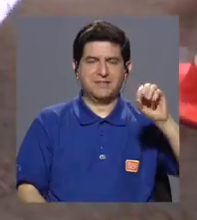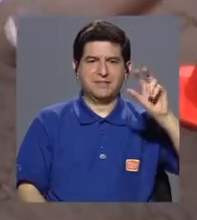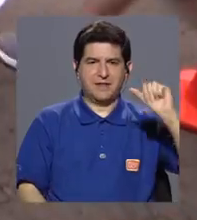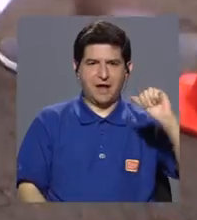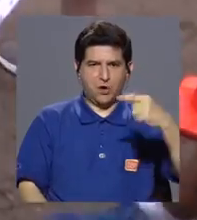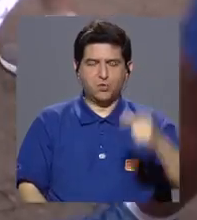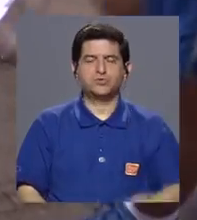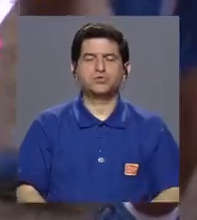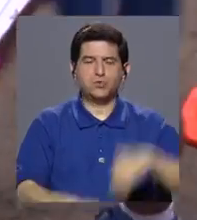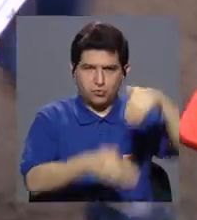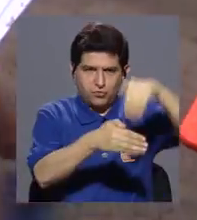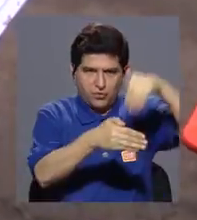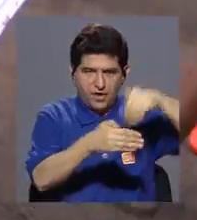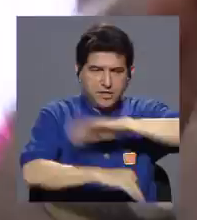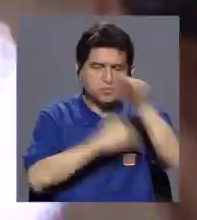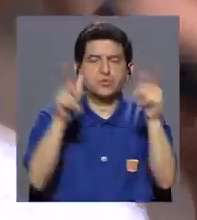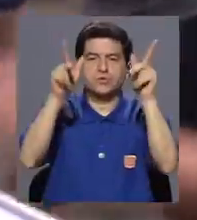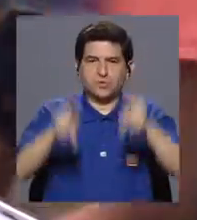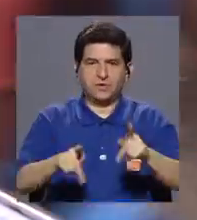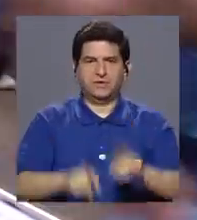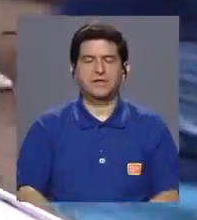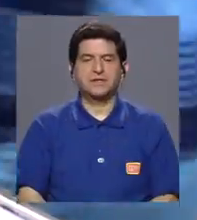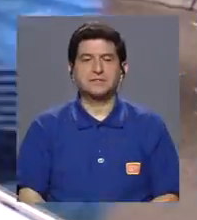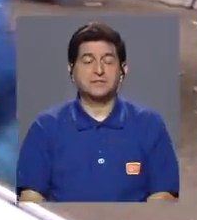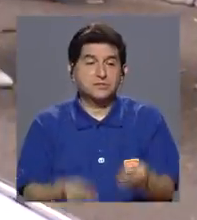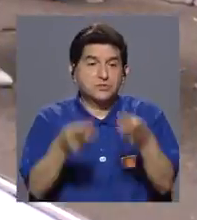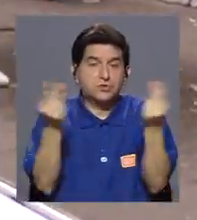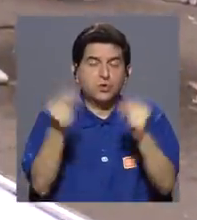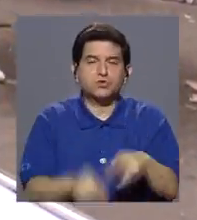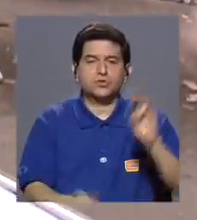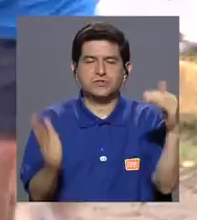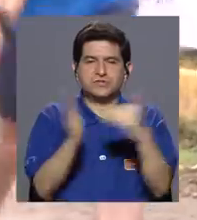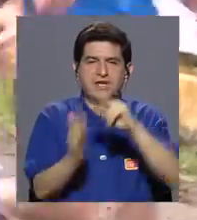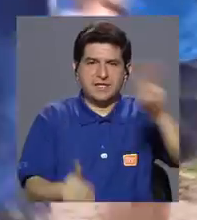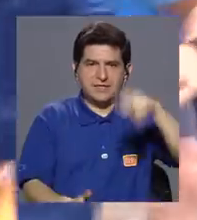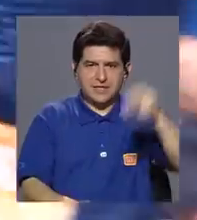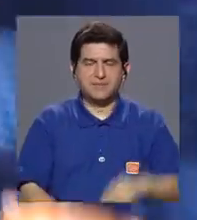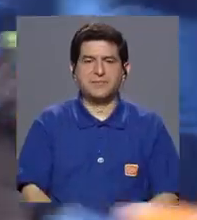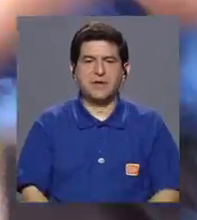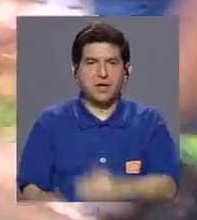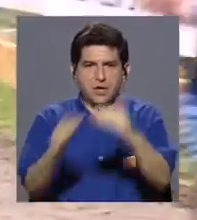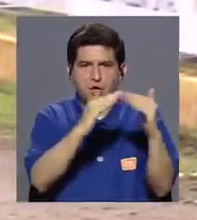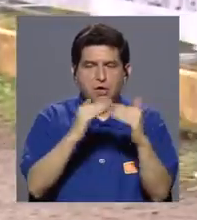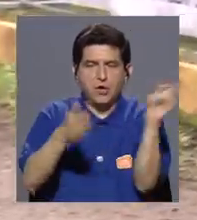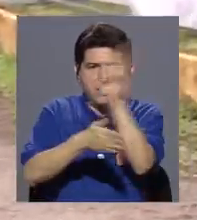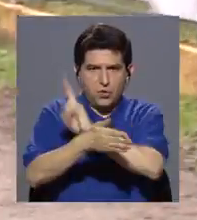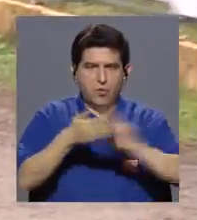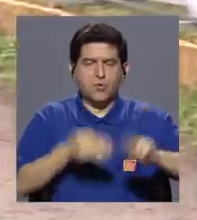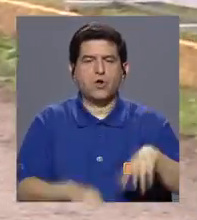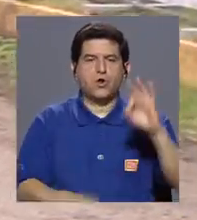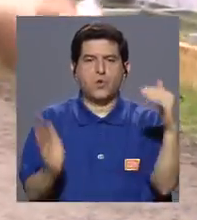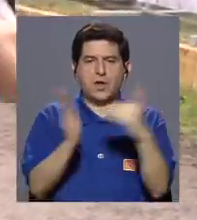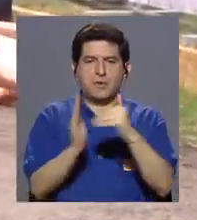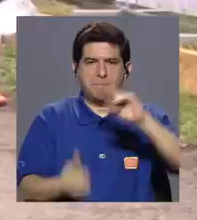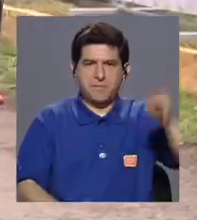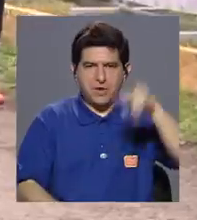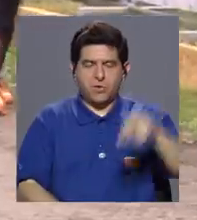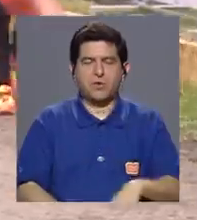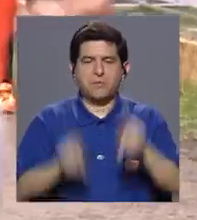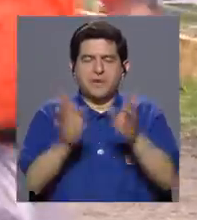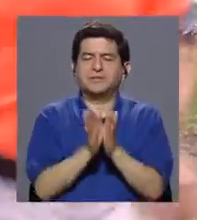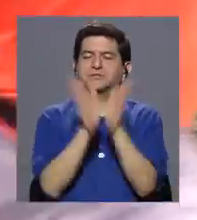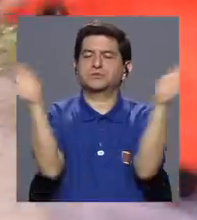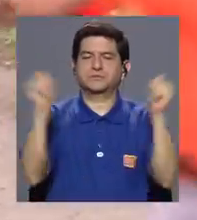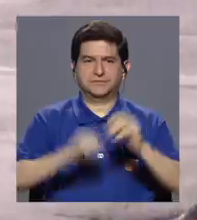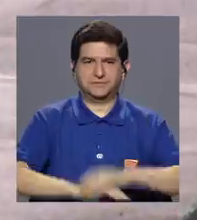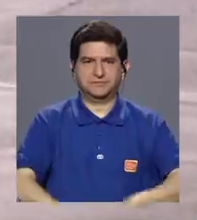agosto será el periodo de inscripción para todo público y los costos serán de 7.000 colones para la comunidad universitaria y 9.000 colones para el